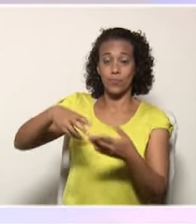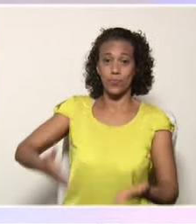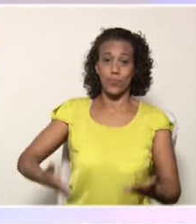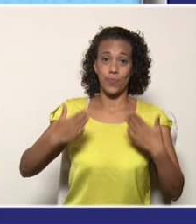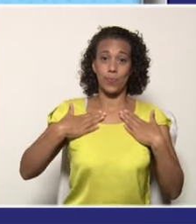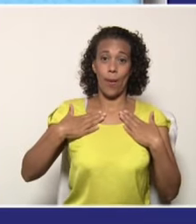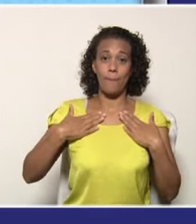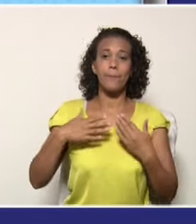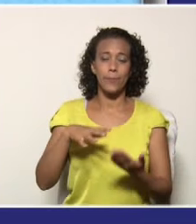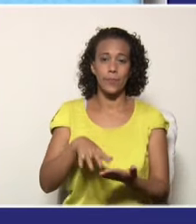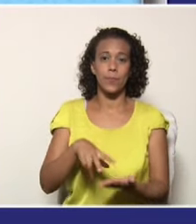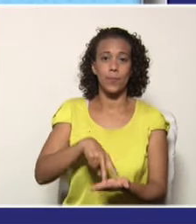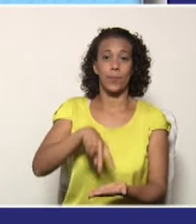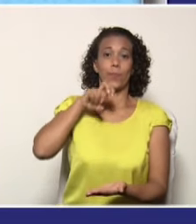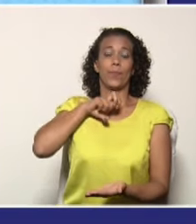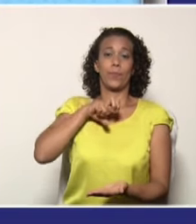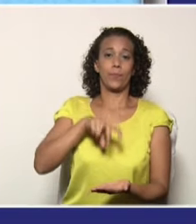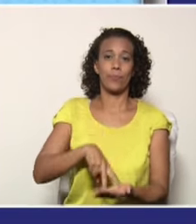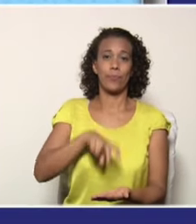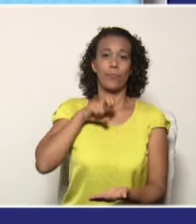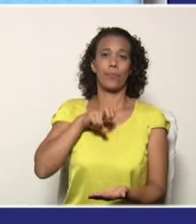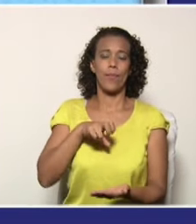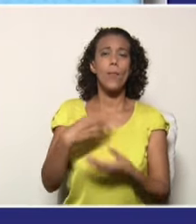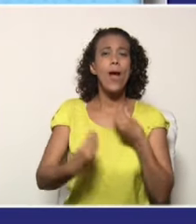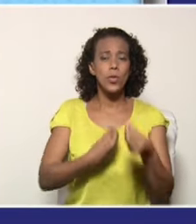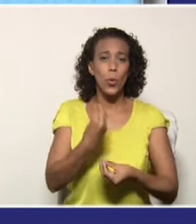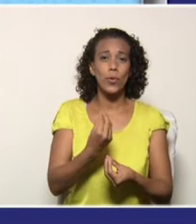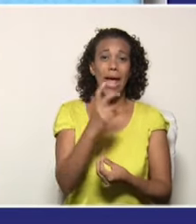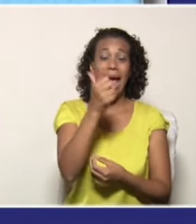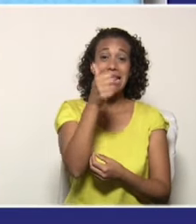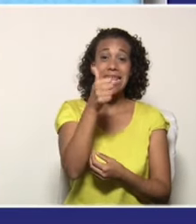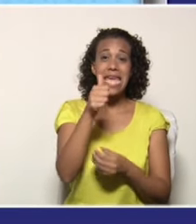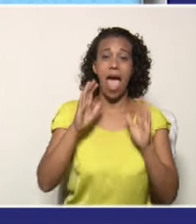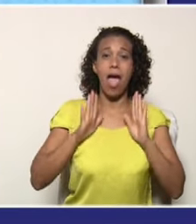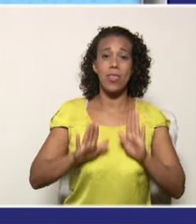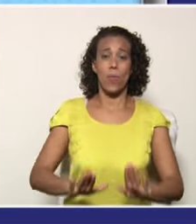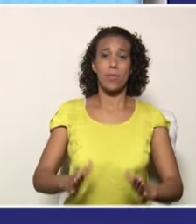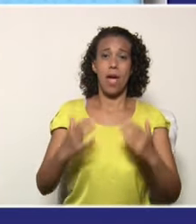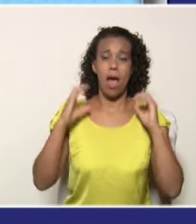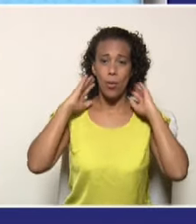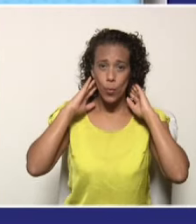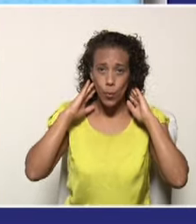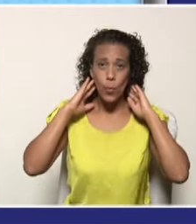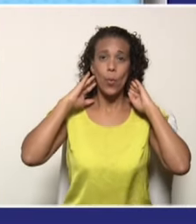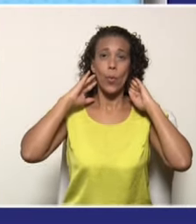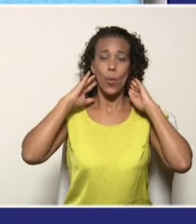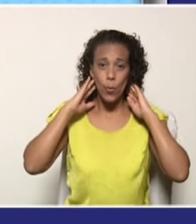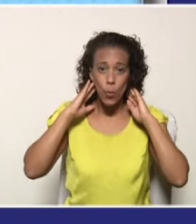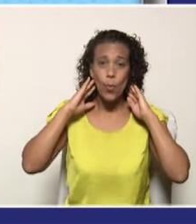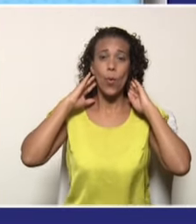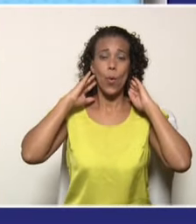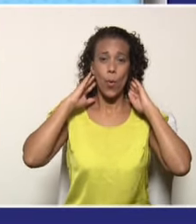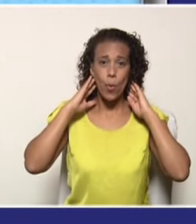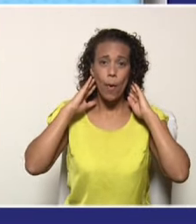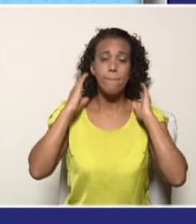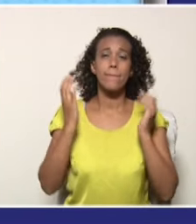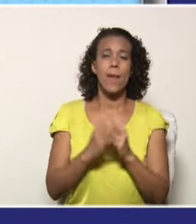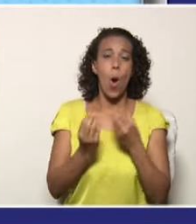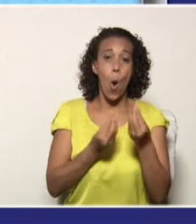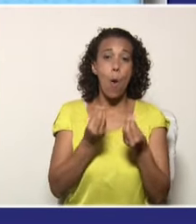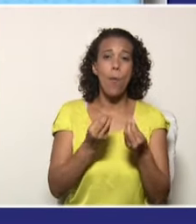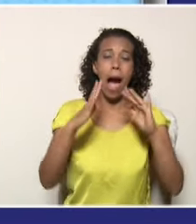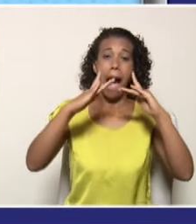pecho. Y luego va a realizar 10 abdominales como más se siente usted cómodo. Se te